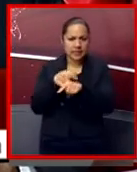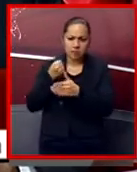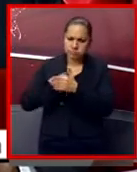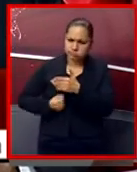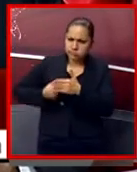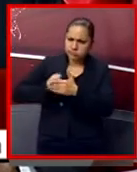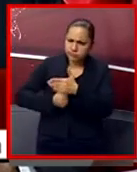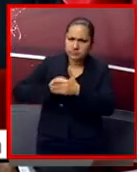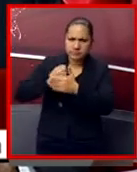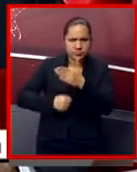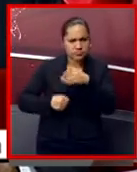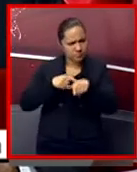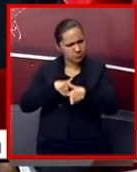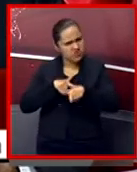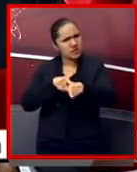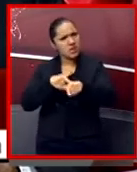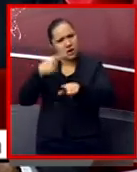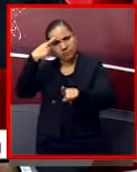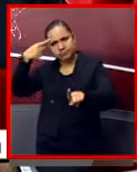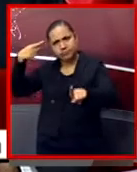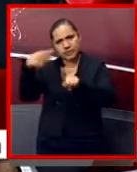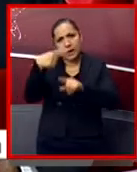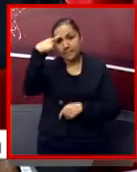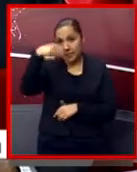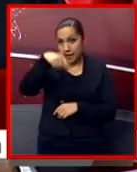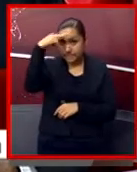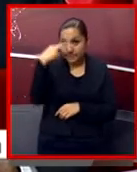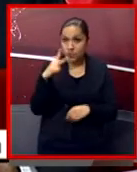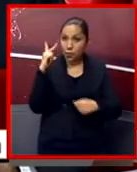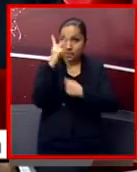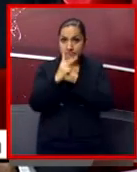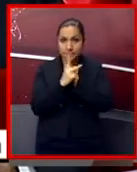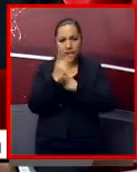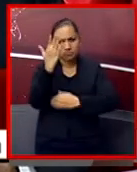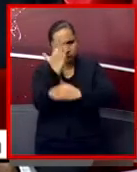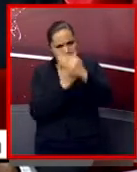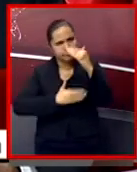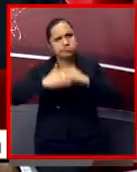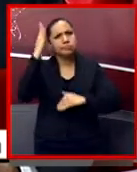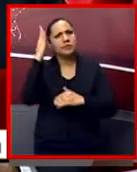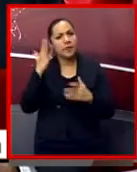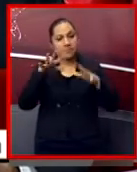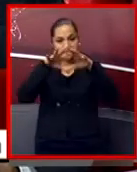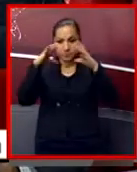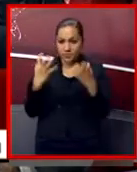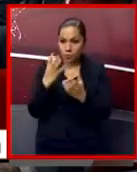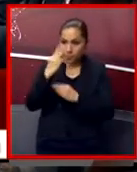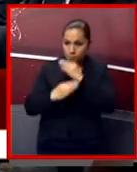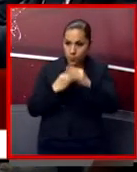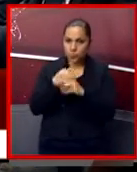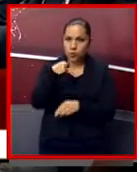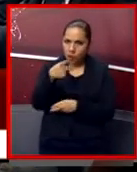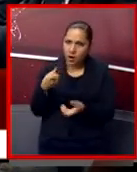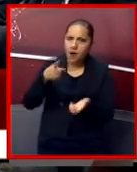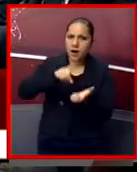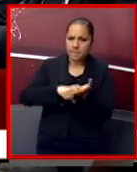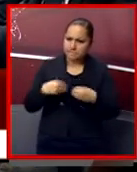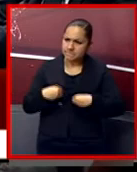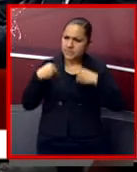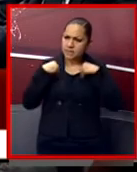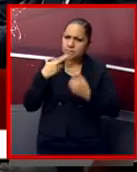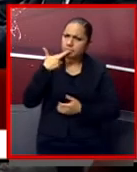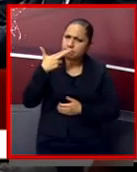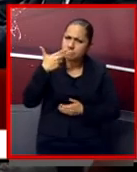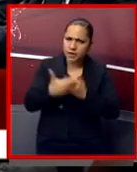país sea cada vez más próspero y este mundo cada vez un lugar más habitable. De esto se